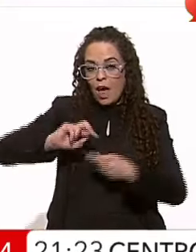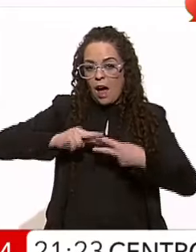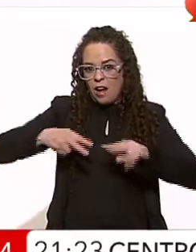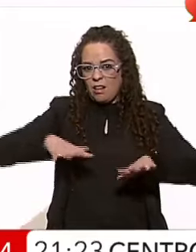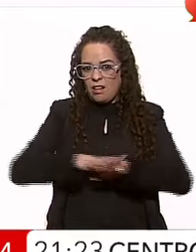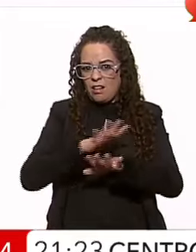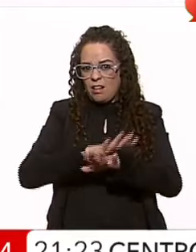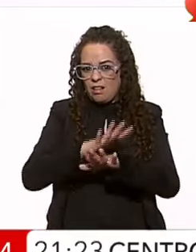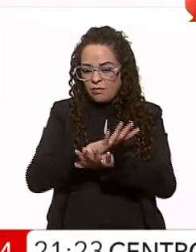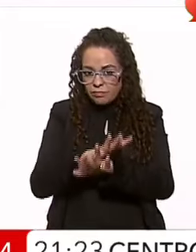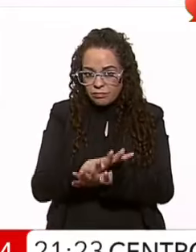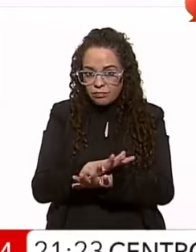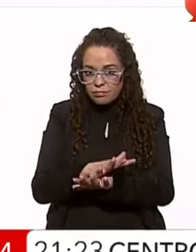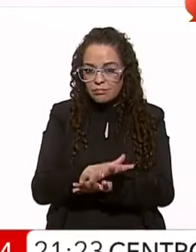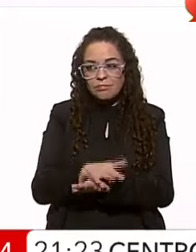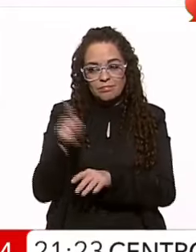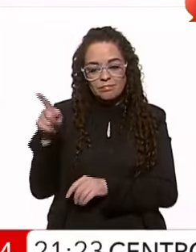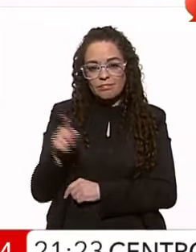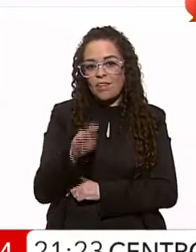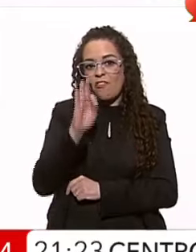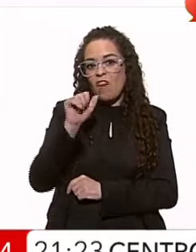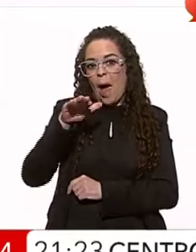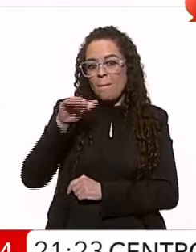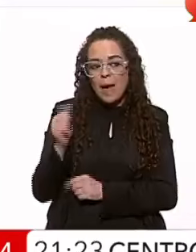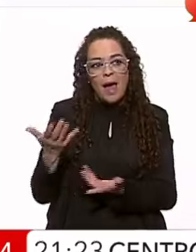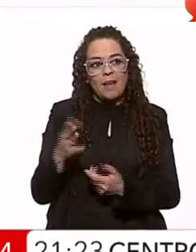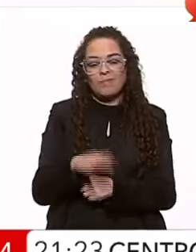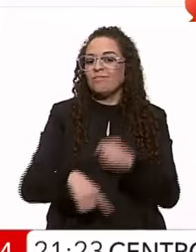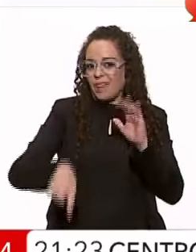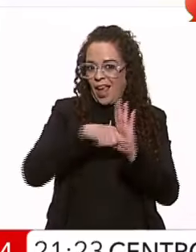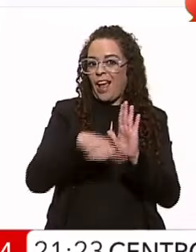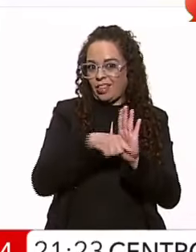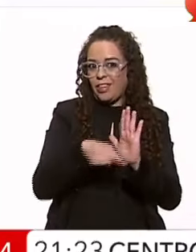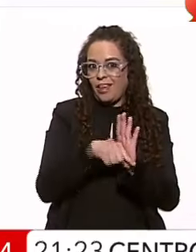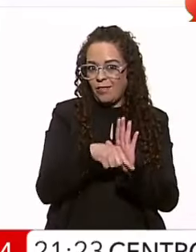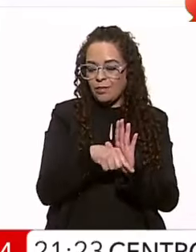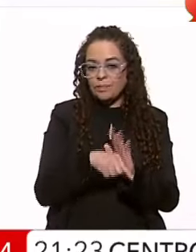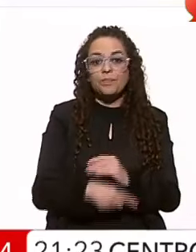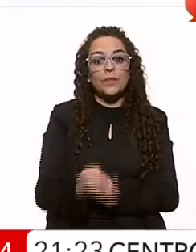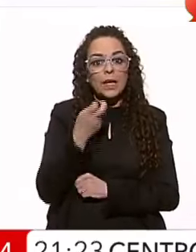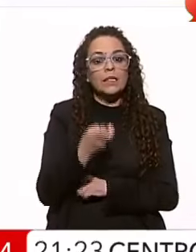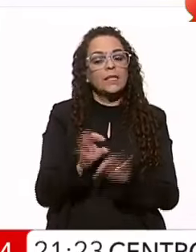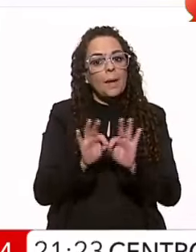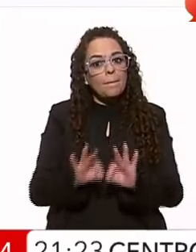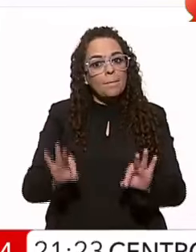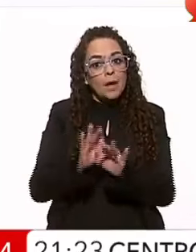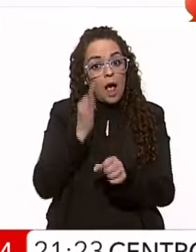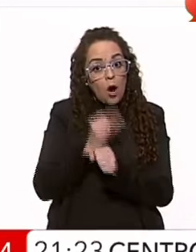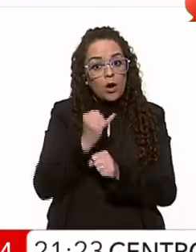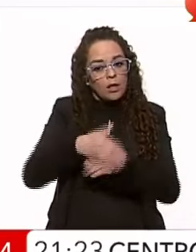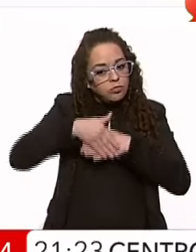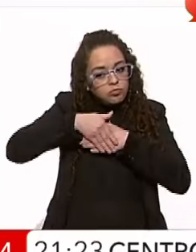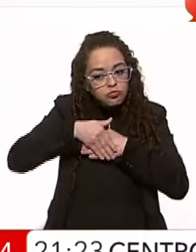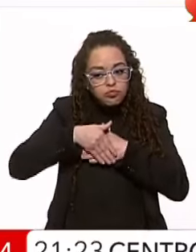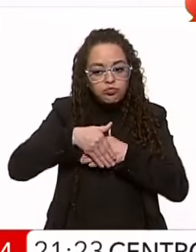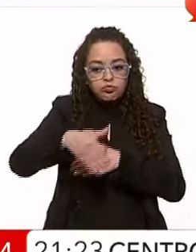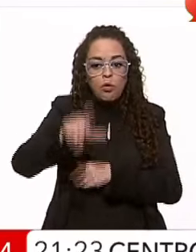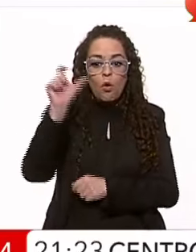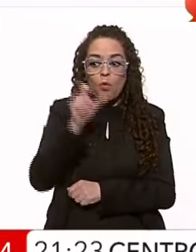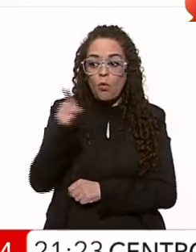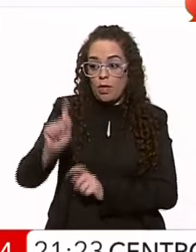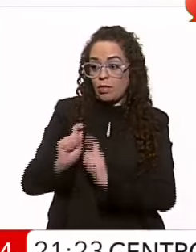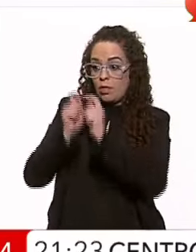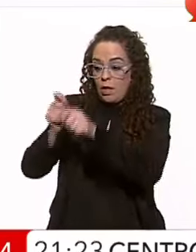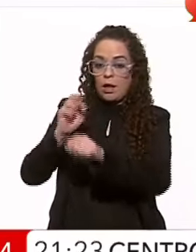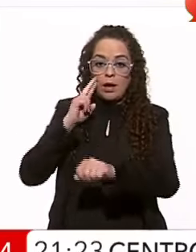modificadas. Esta es parte, entiendo, de la agenda que habría que desarrollar en adelante una vez que usted asuma el cargo de